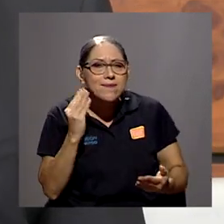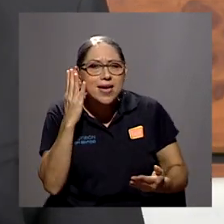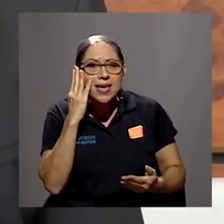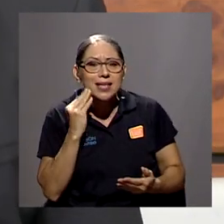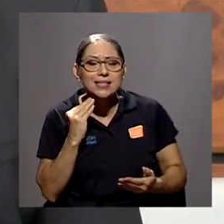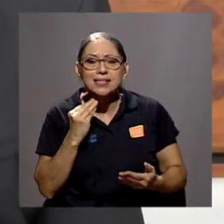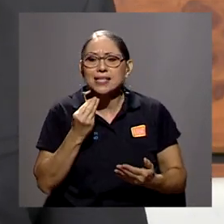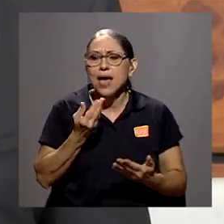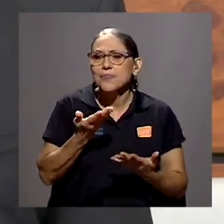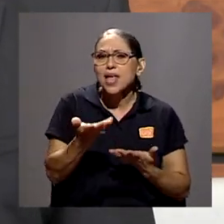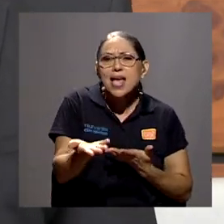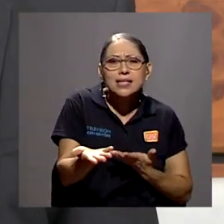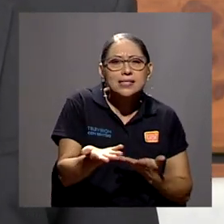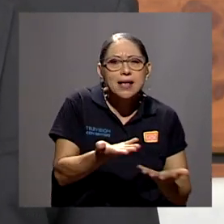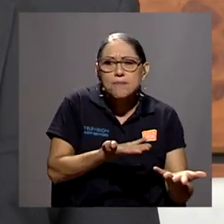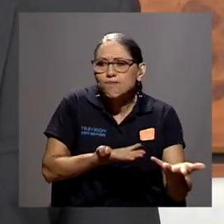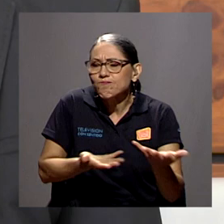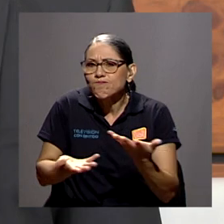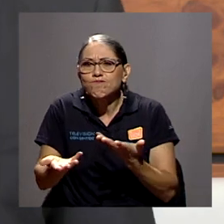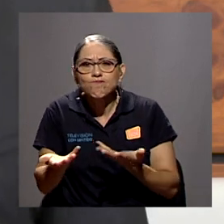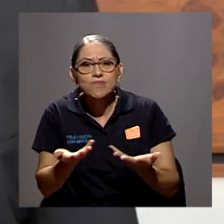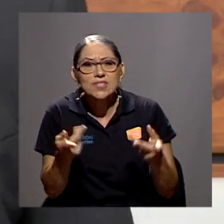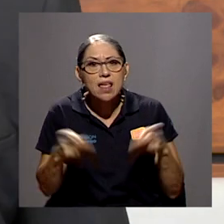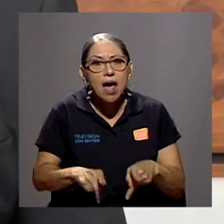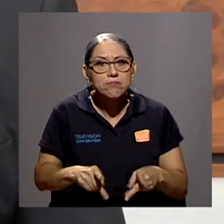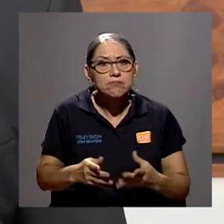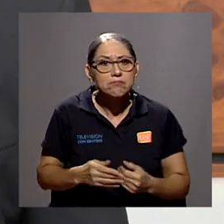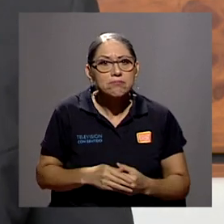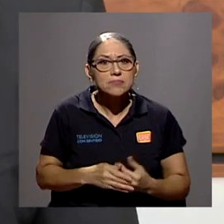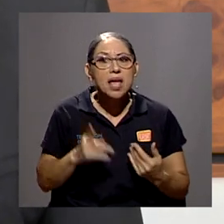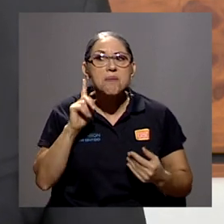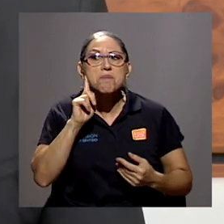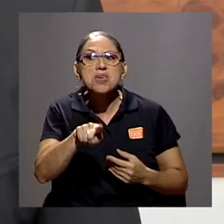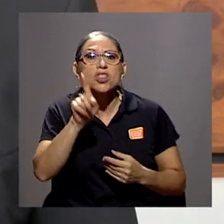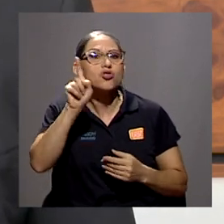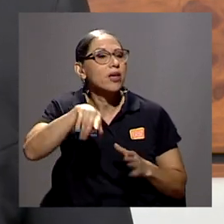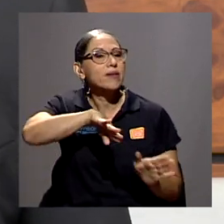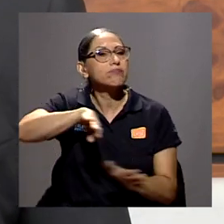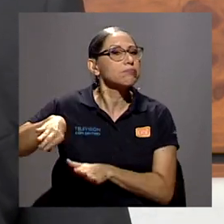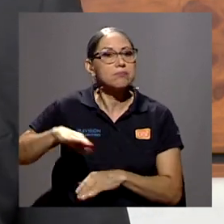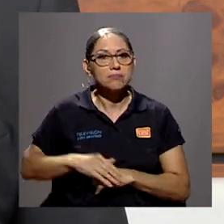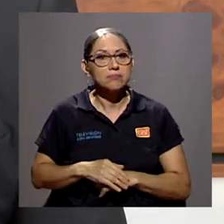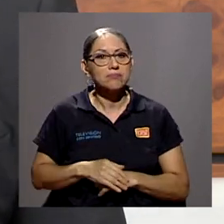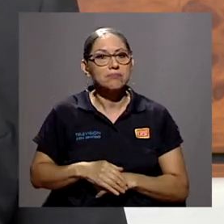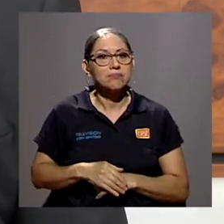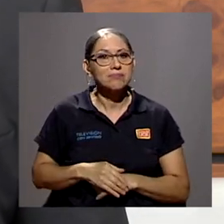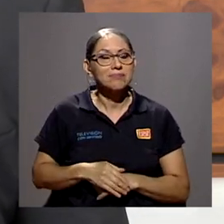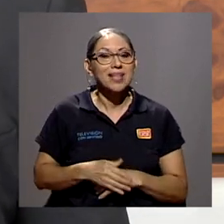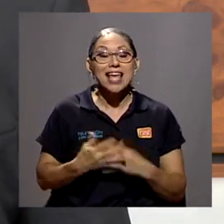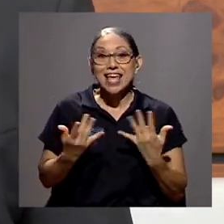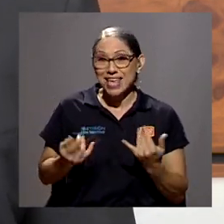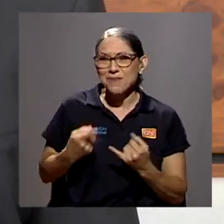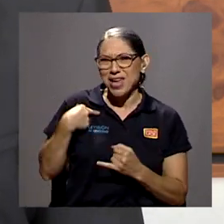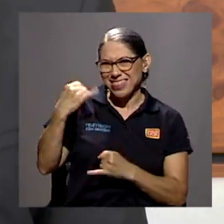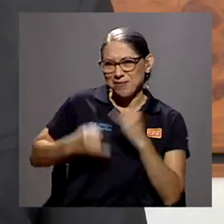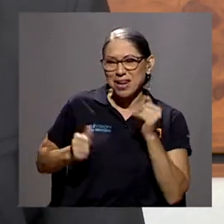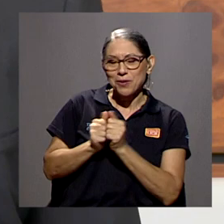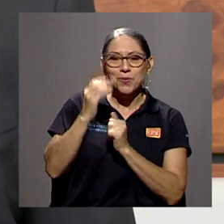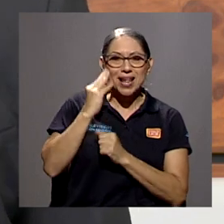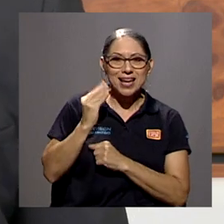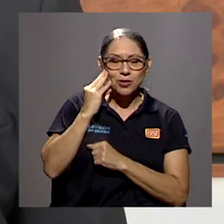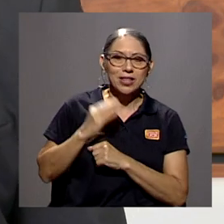interacción se da y hay que romper con los mitos y que terminó esta intervención con una anécdota